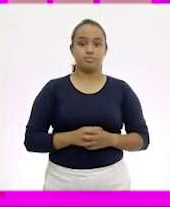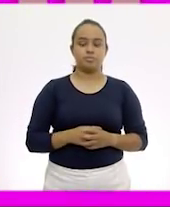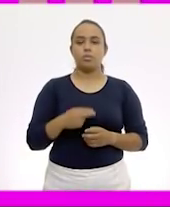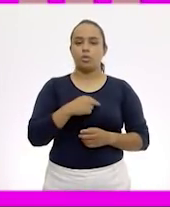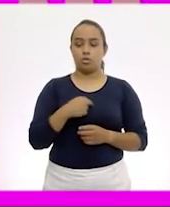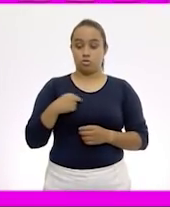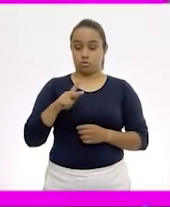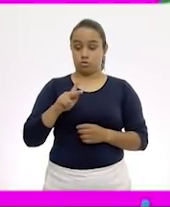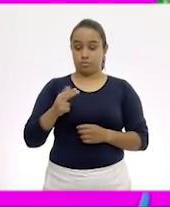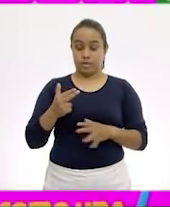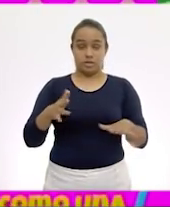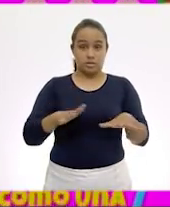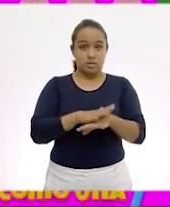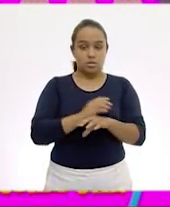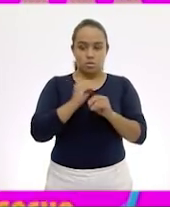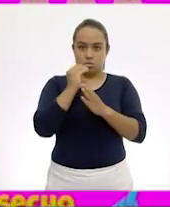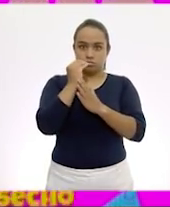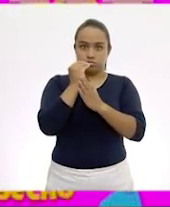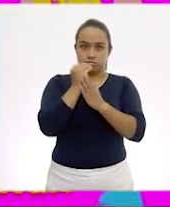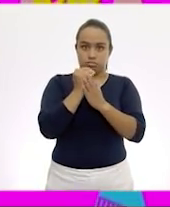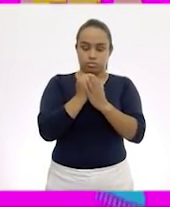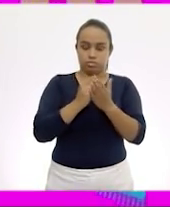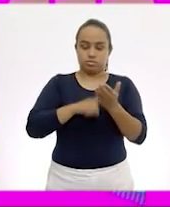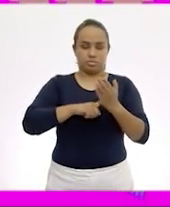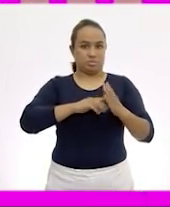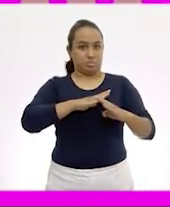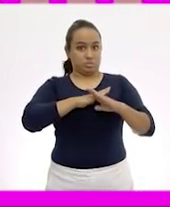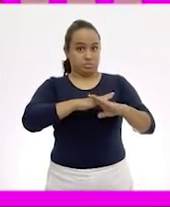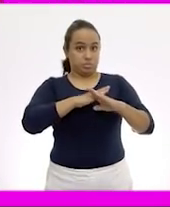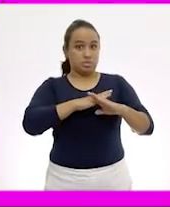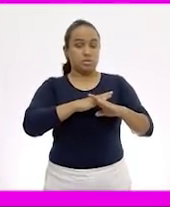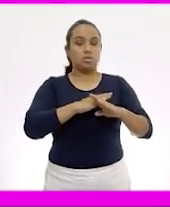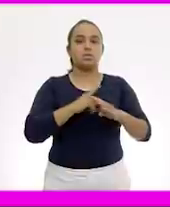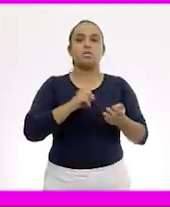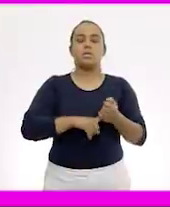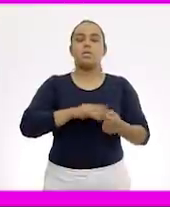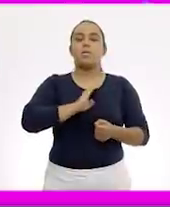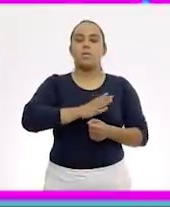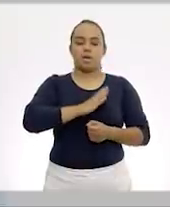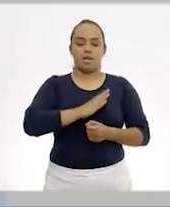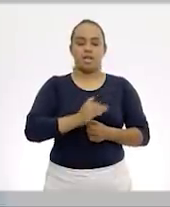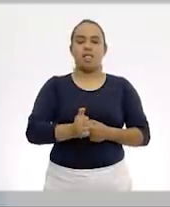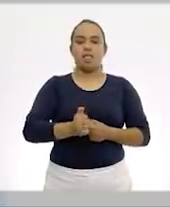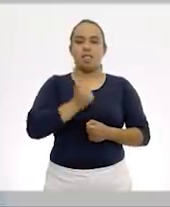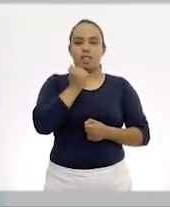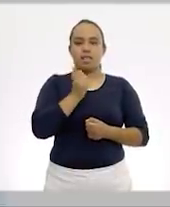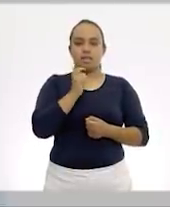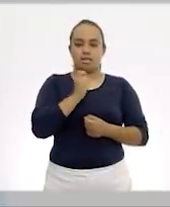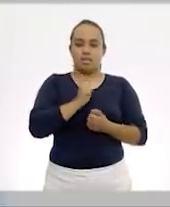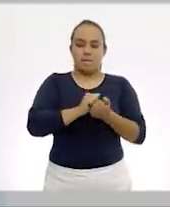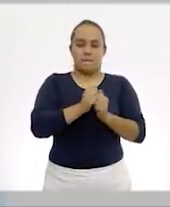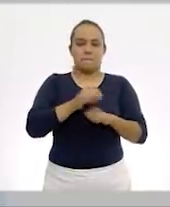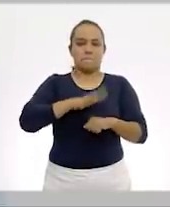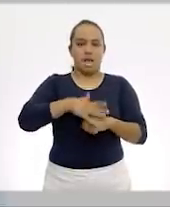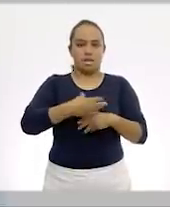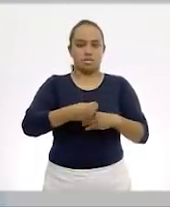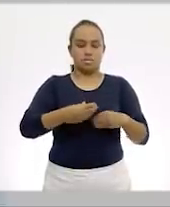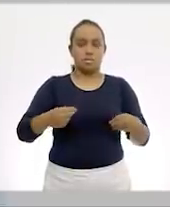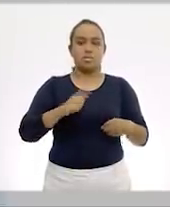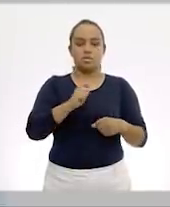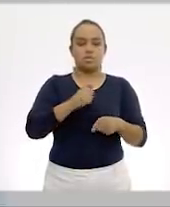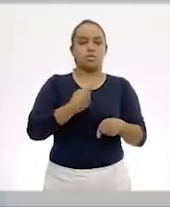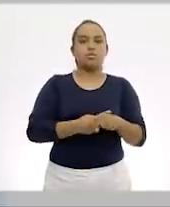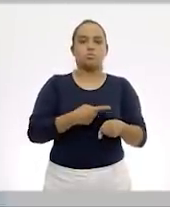cambiamos el pH o disminuimos nuestro sistema inmunológico, es cuando estas bacterias aprovechan y se empiezan a desarrollar y se hacen patógenas